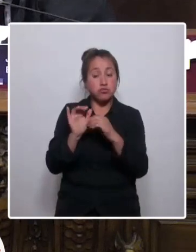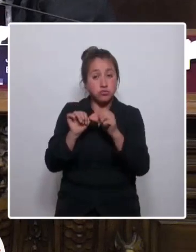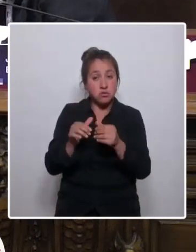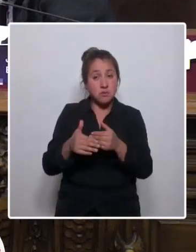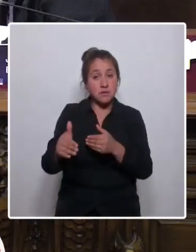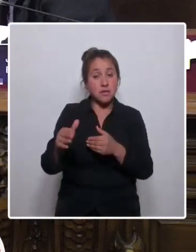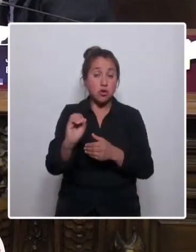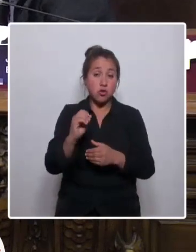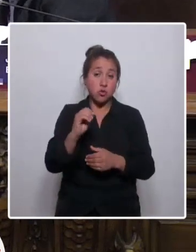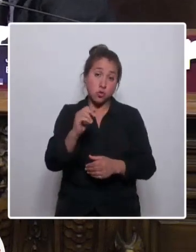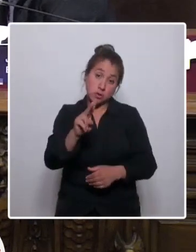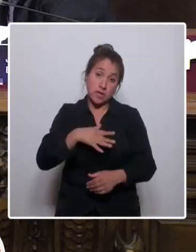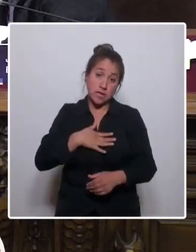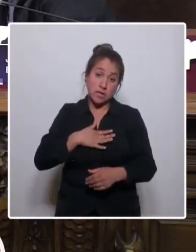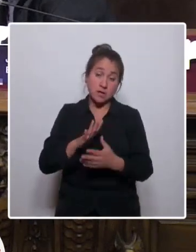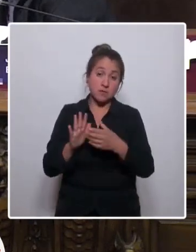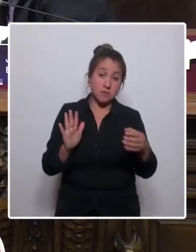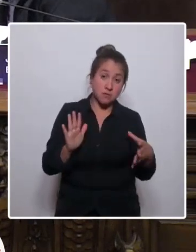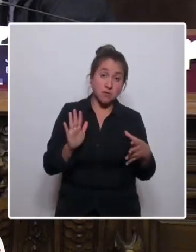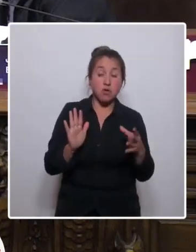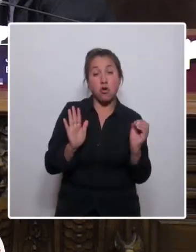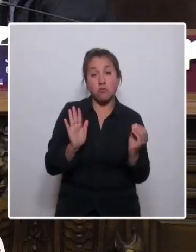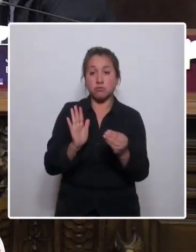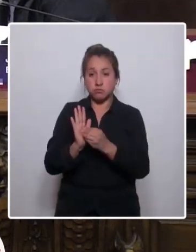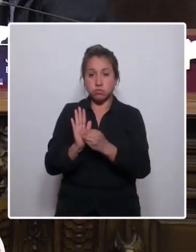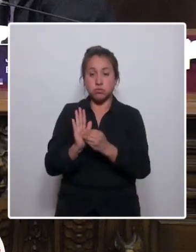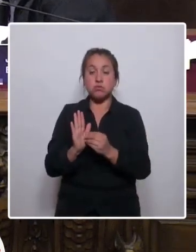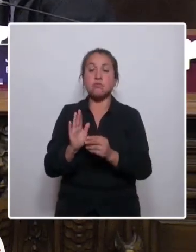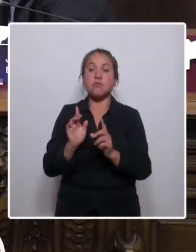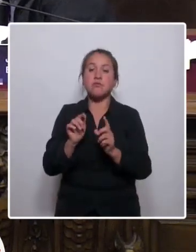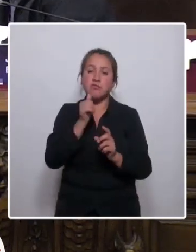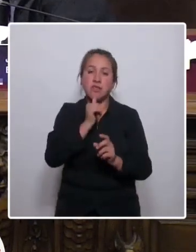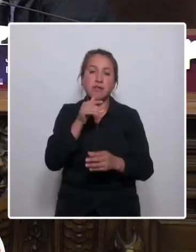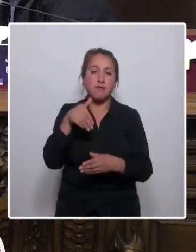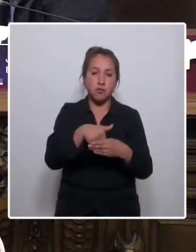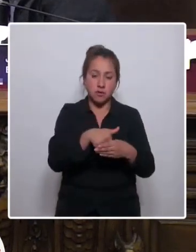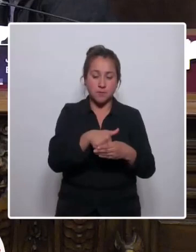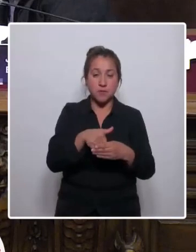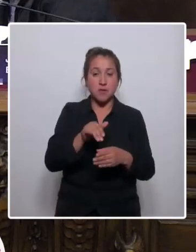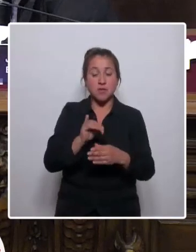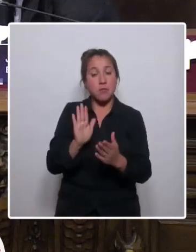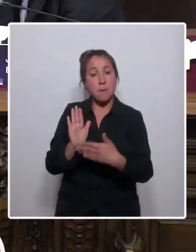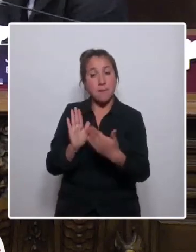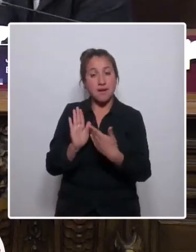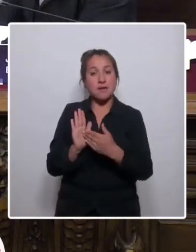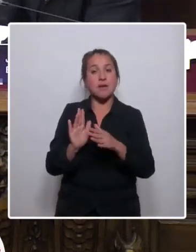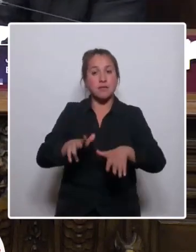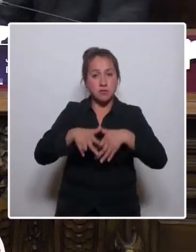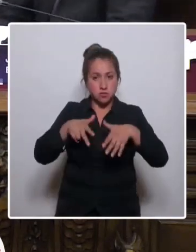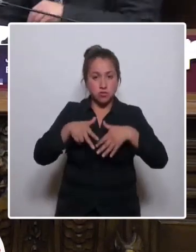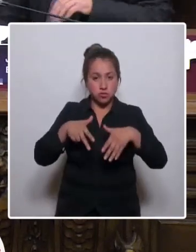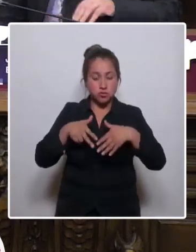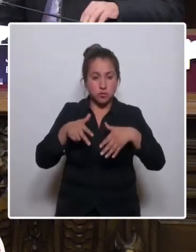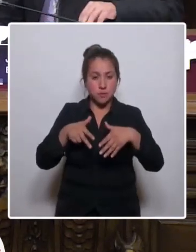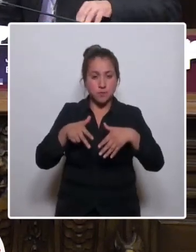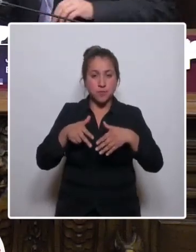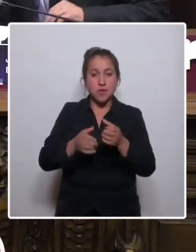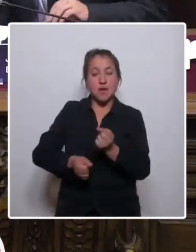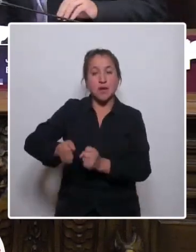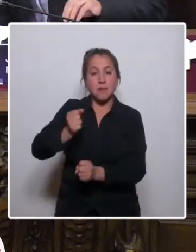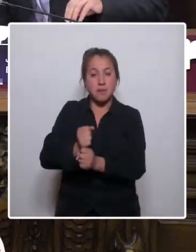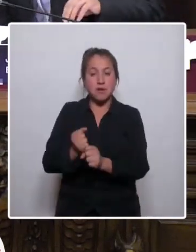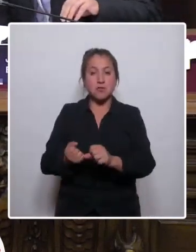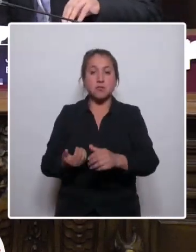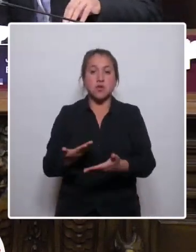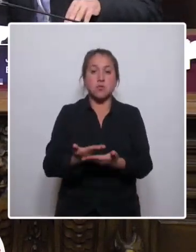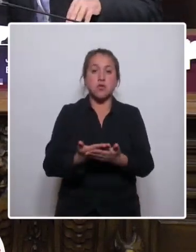retirar, conservar el retiro, lo conservan, si no, habrá que votarlo. Luego, en la página 18, el reemplazo que propone